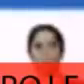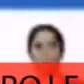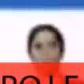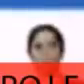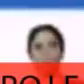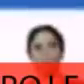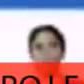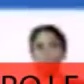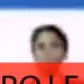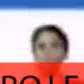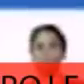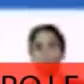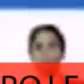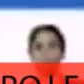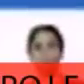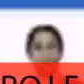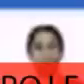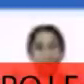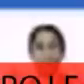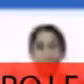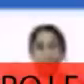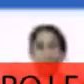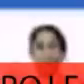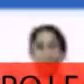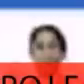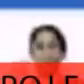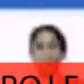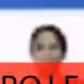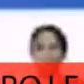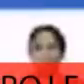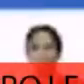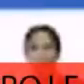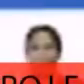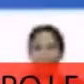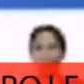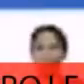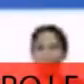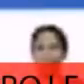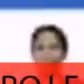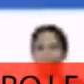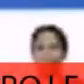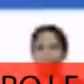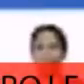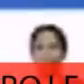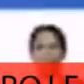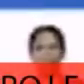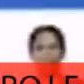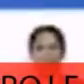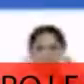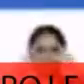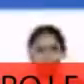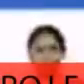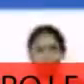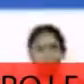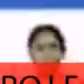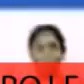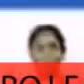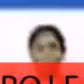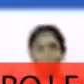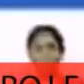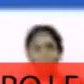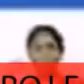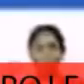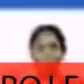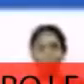objetivo hoy es un espacio electoral, terminar de legitimar aquello que no tiene legitimidad alguna, eso de la Asamblea Nacional y el chiste del